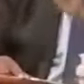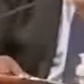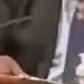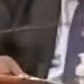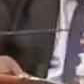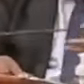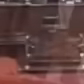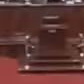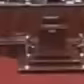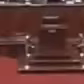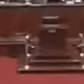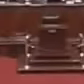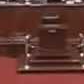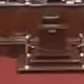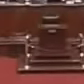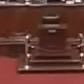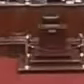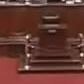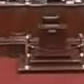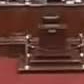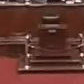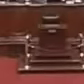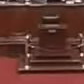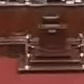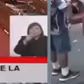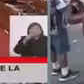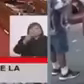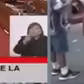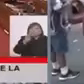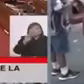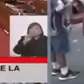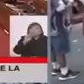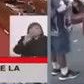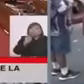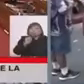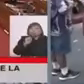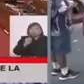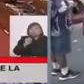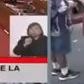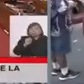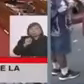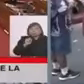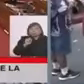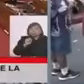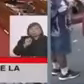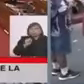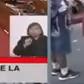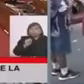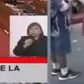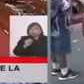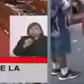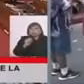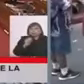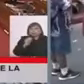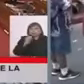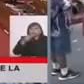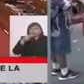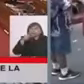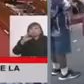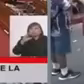tiene en Perú. Lo había depositado otra vez en una Copa... Estuvo muy cerquita de depositarlo otra vez en una Copa del Mundo.